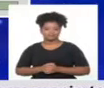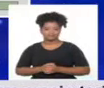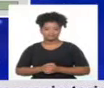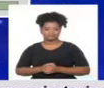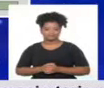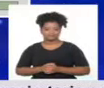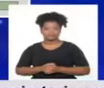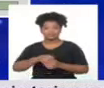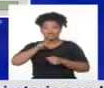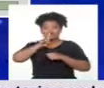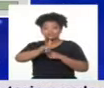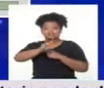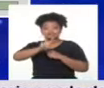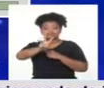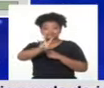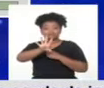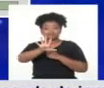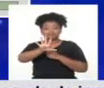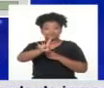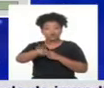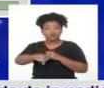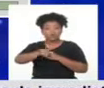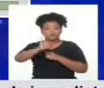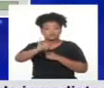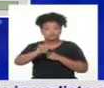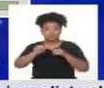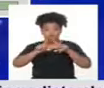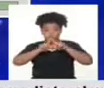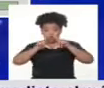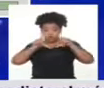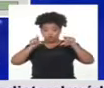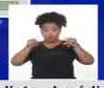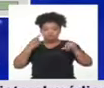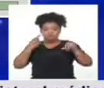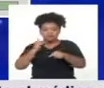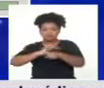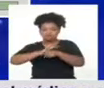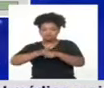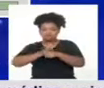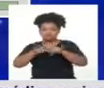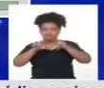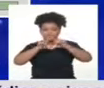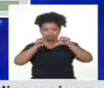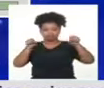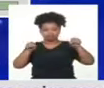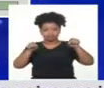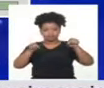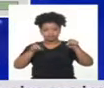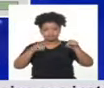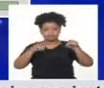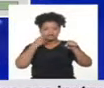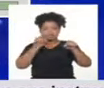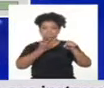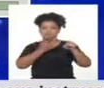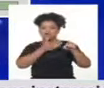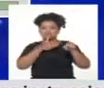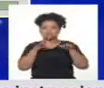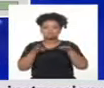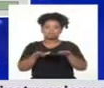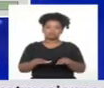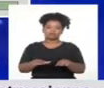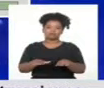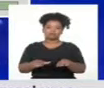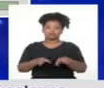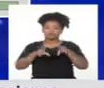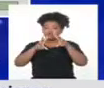135,6. En la curva se ve como que tiene como una meseta, pero una meseta con un número